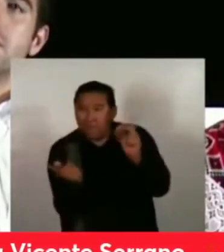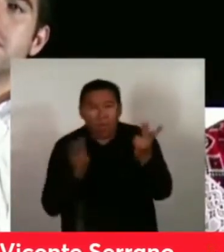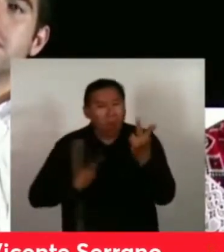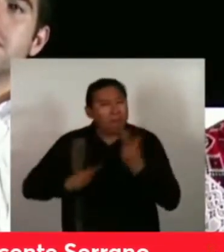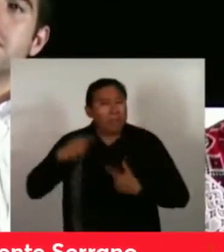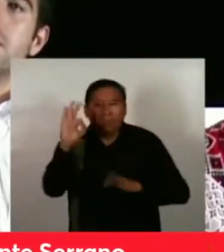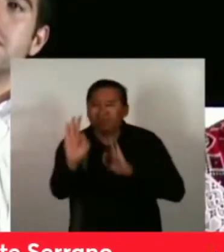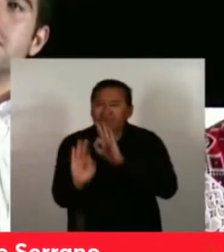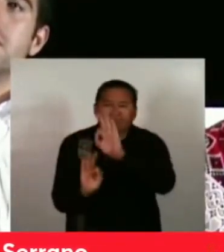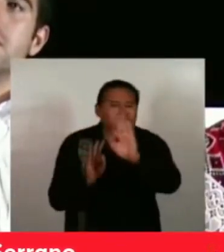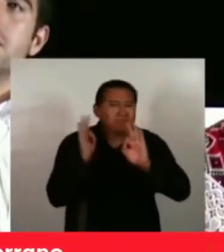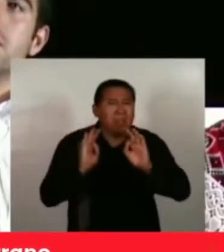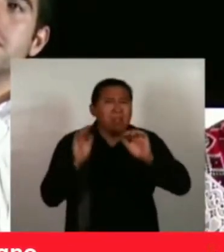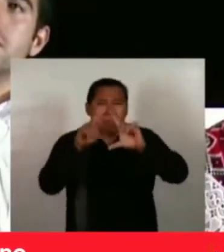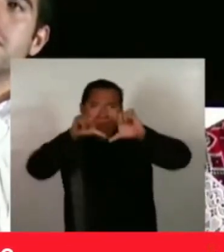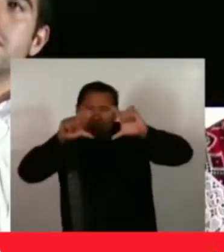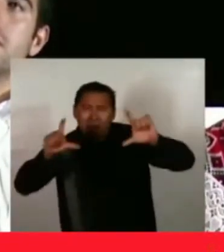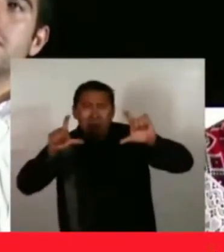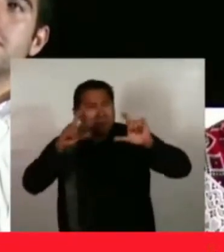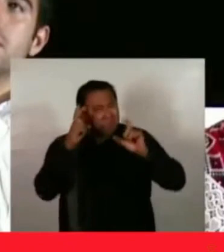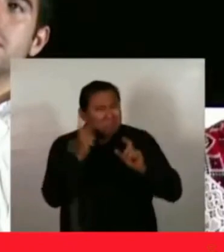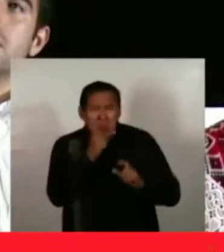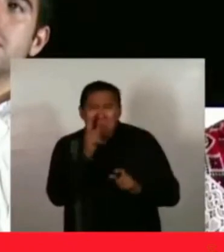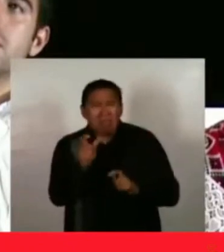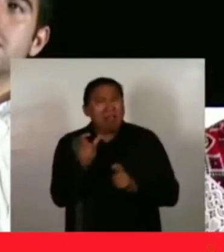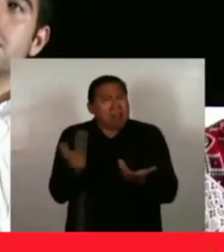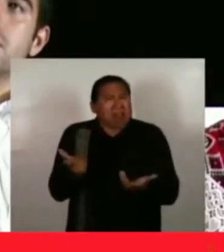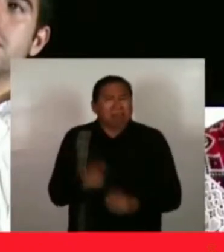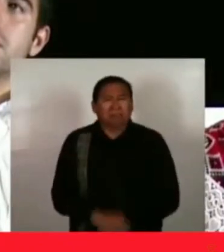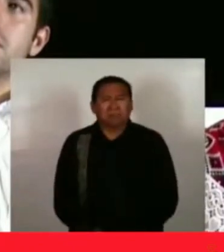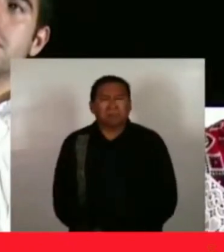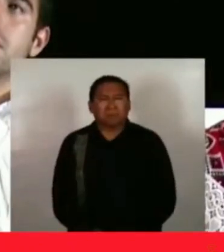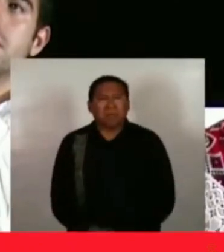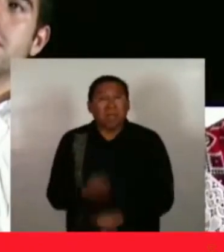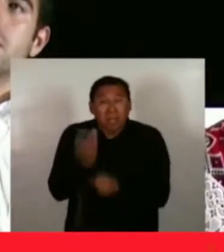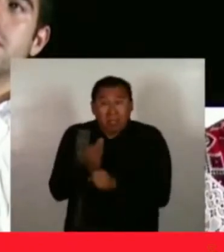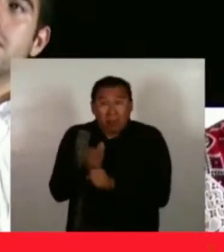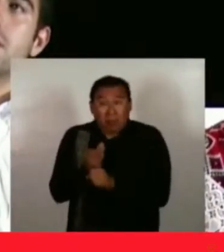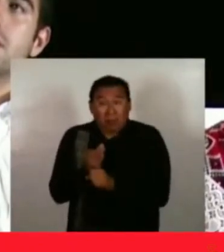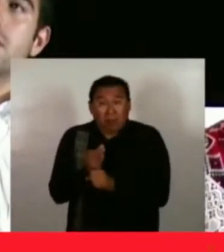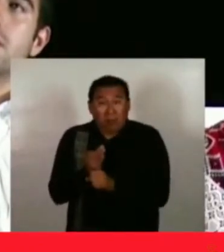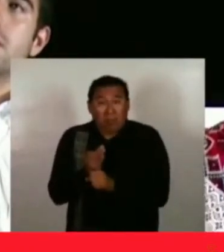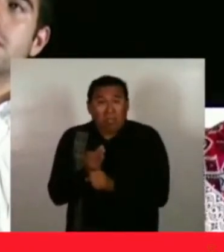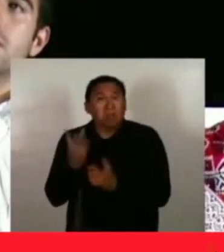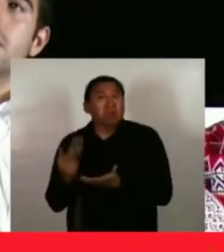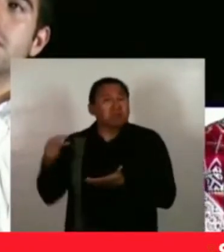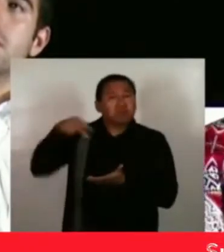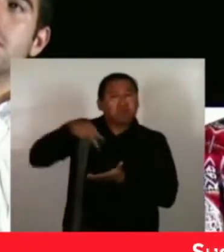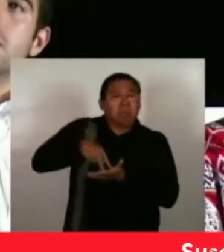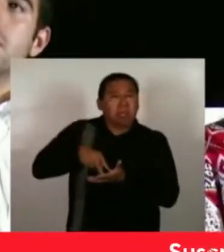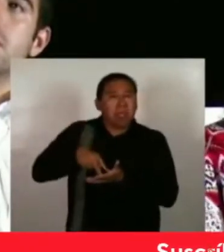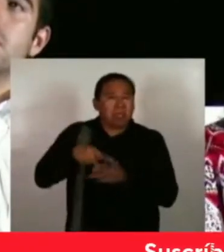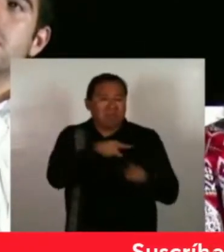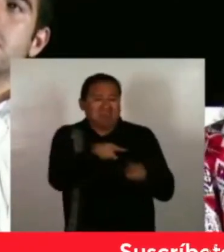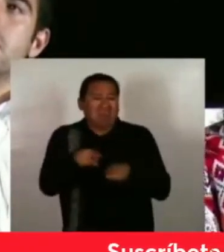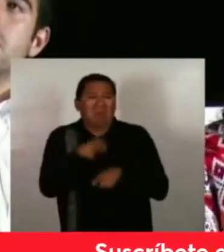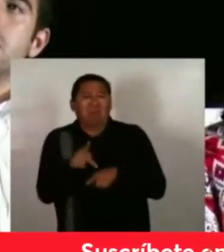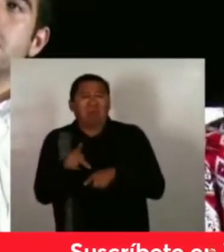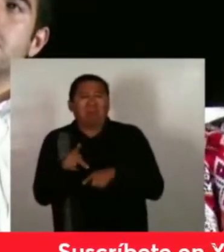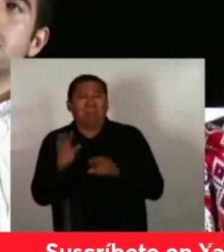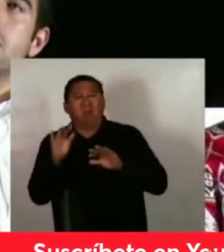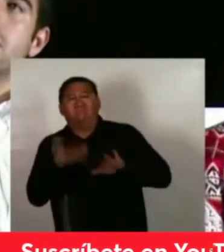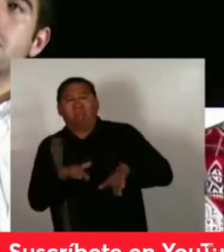lo dice con todas las palabras. Nada de que ahora llegué al poder y se me olvidó el pueblo. ¡No!